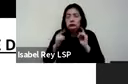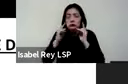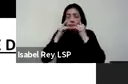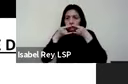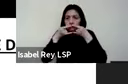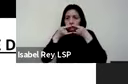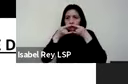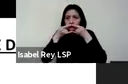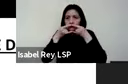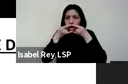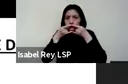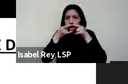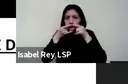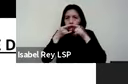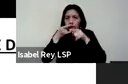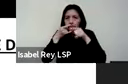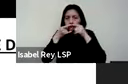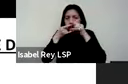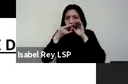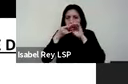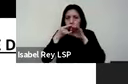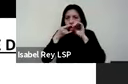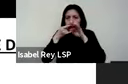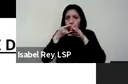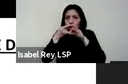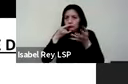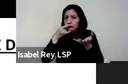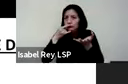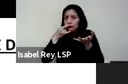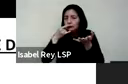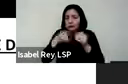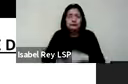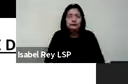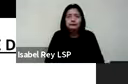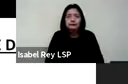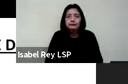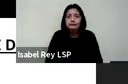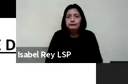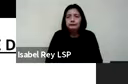su narizota está afuera botando virus.